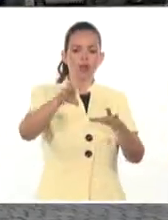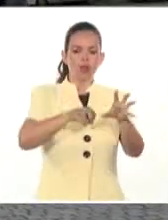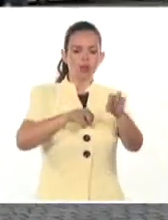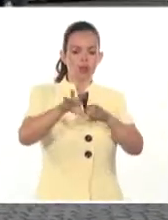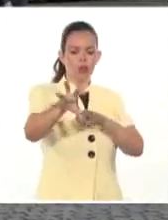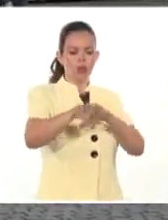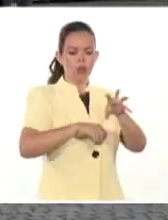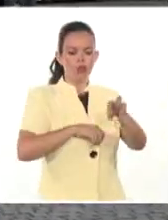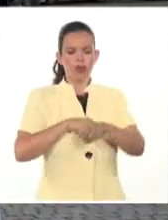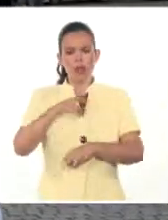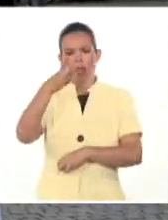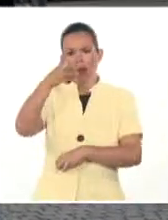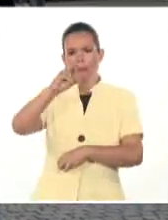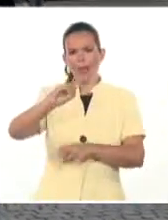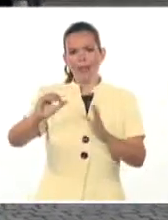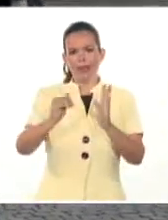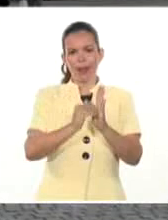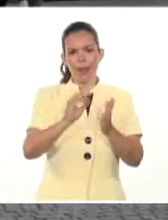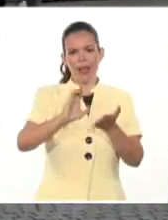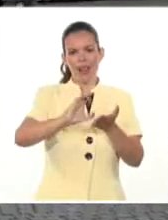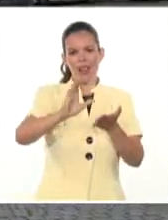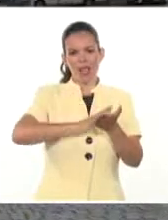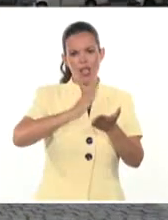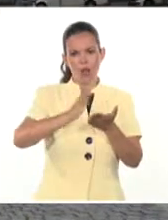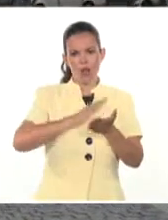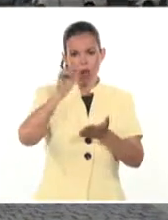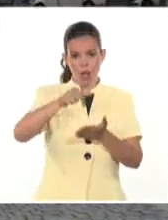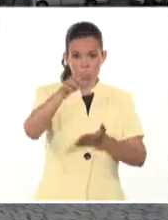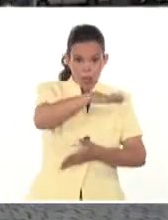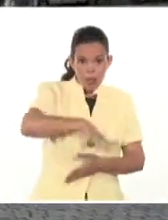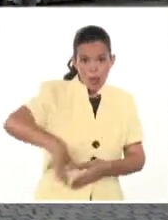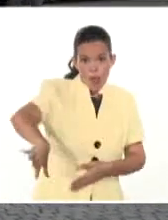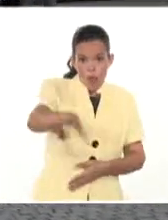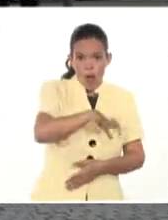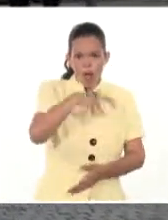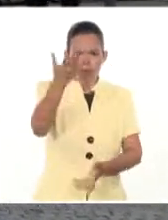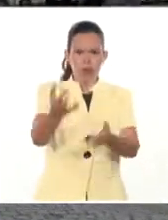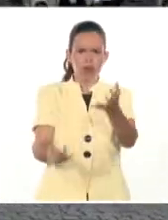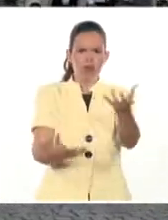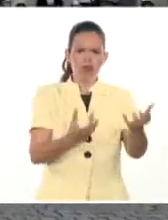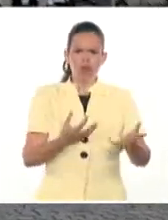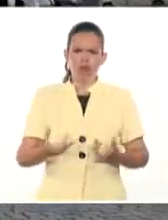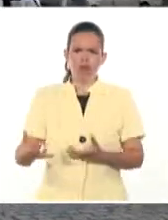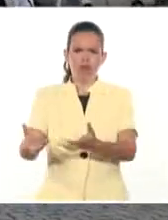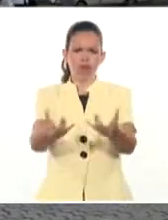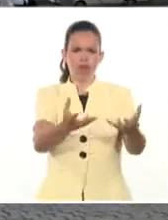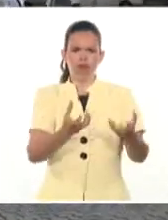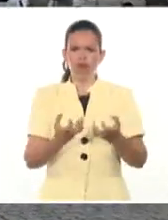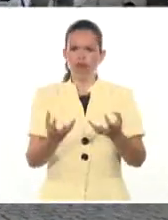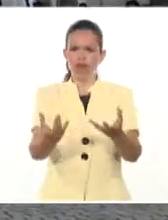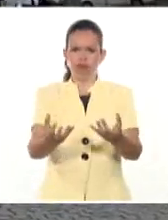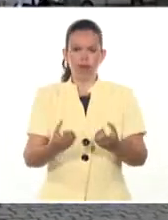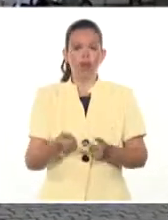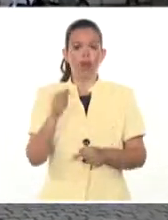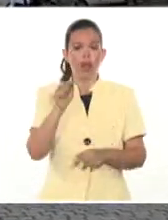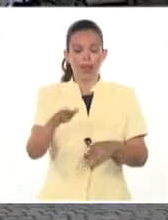cientos de escritores independientes, periodistas, filósofos, opositores a